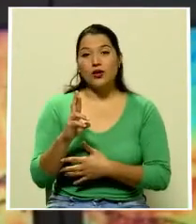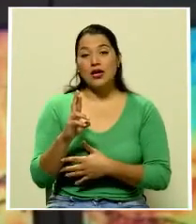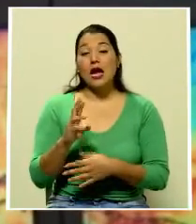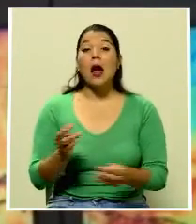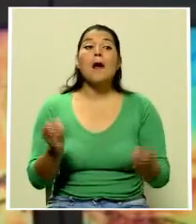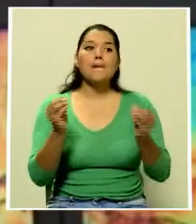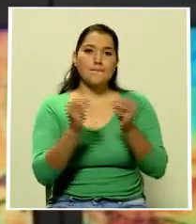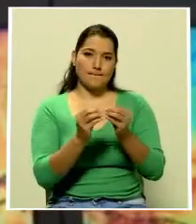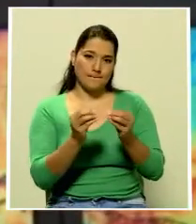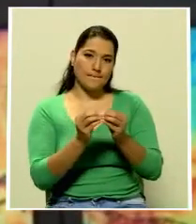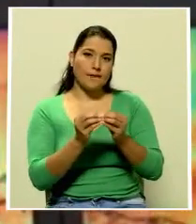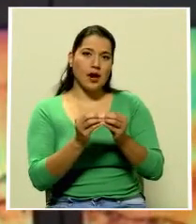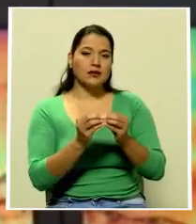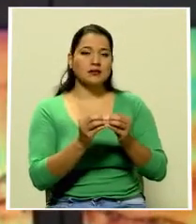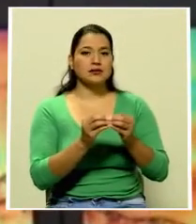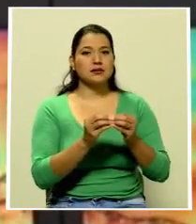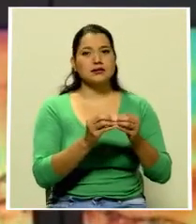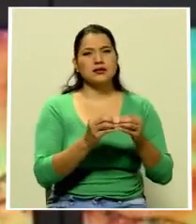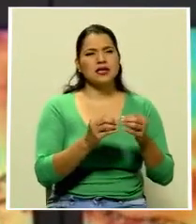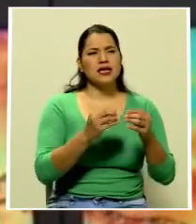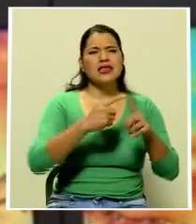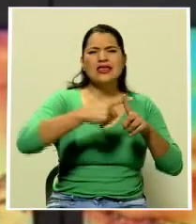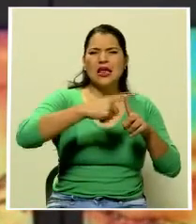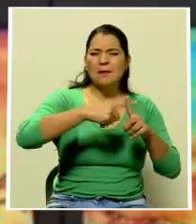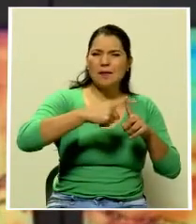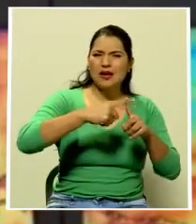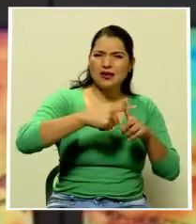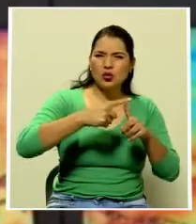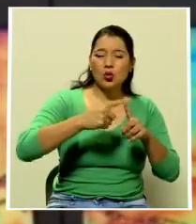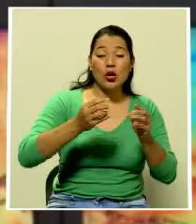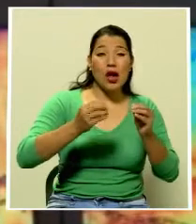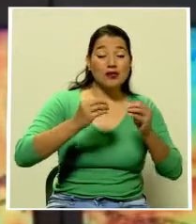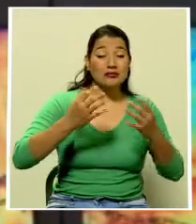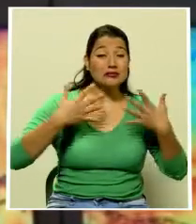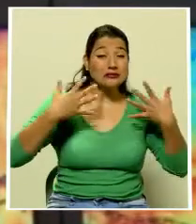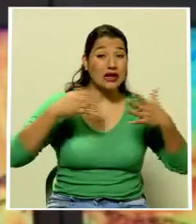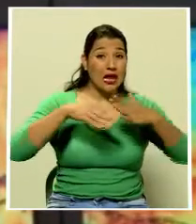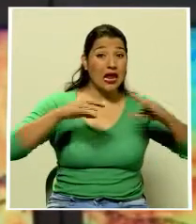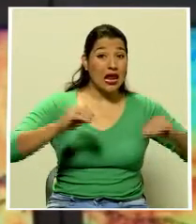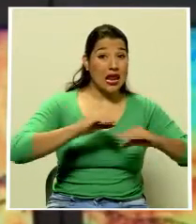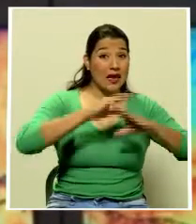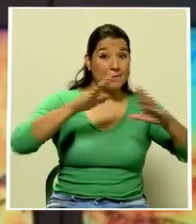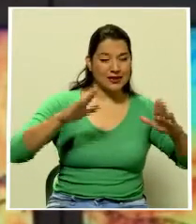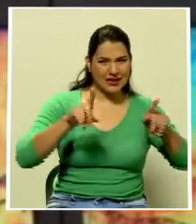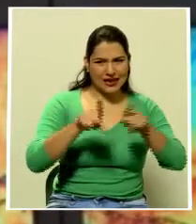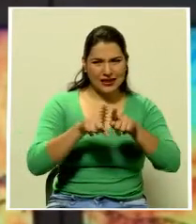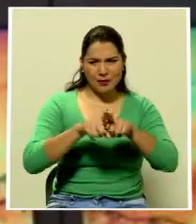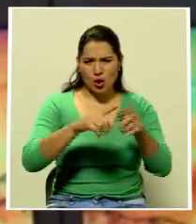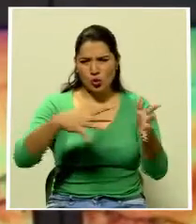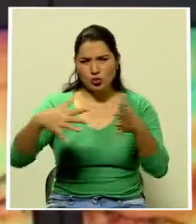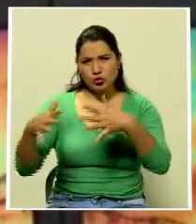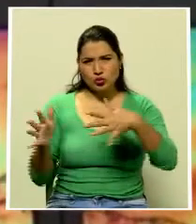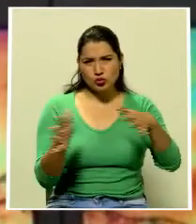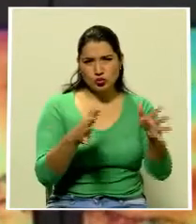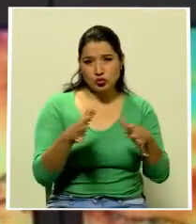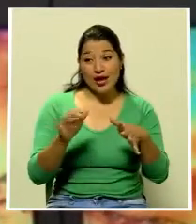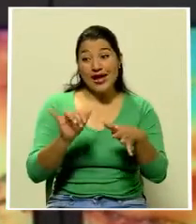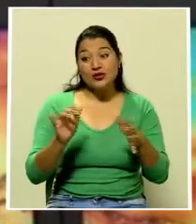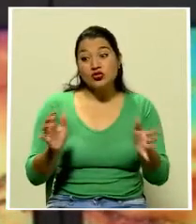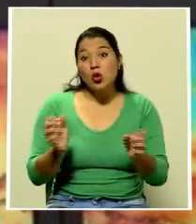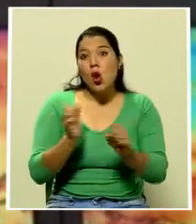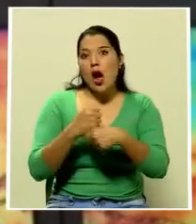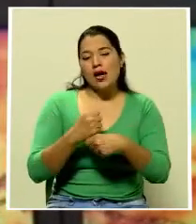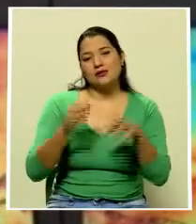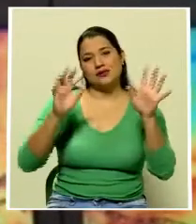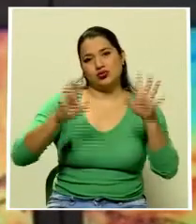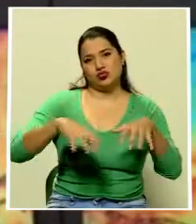factores locales como lo son las cálidas temperaturas matutinas y el ingreso de brisas marítimas, potenciarán dicha actividad lluviosa, la cual